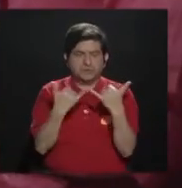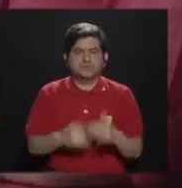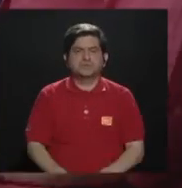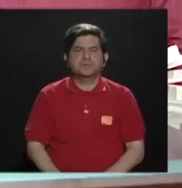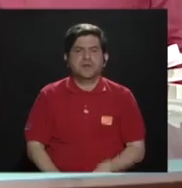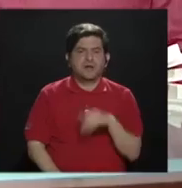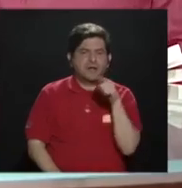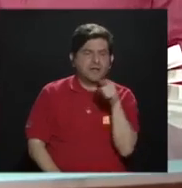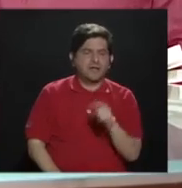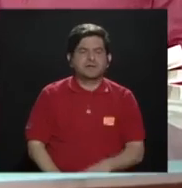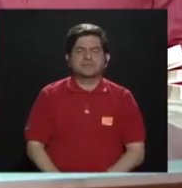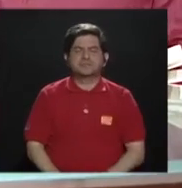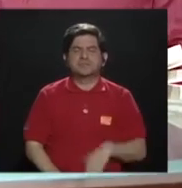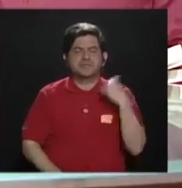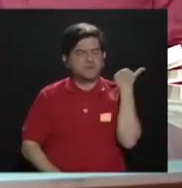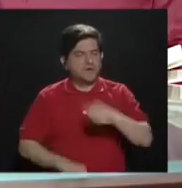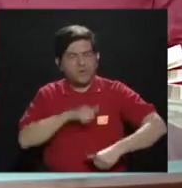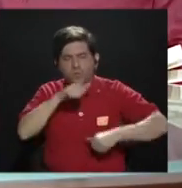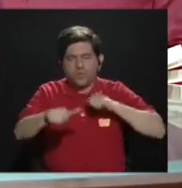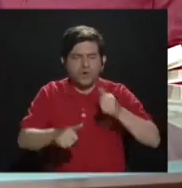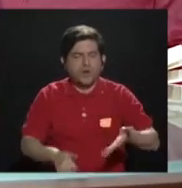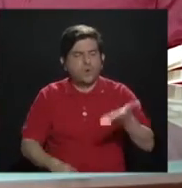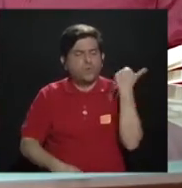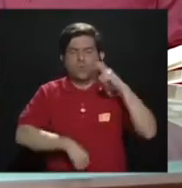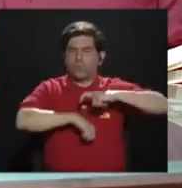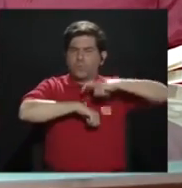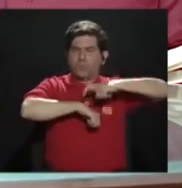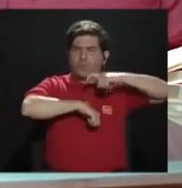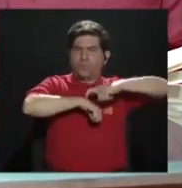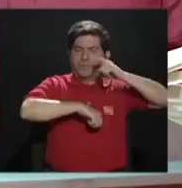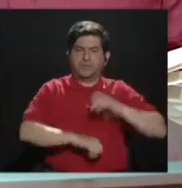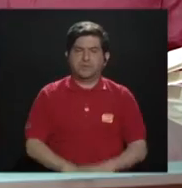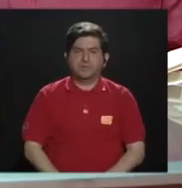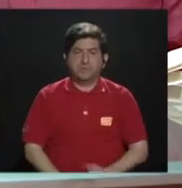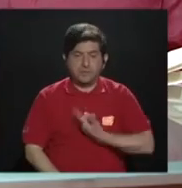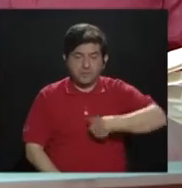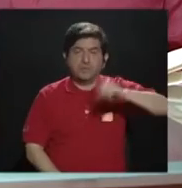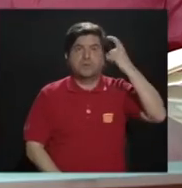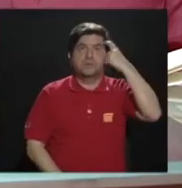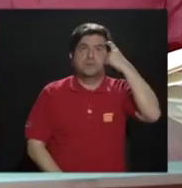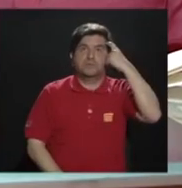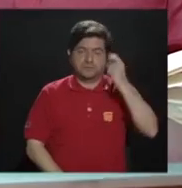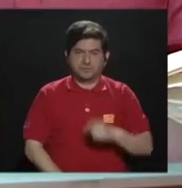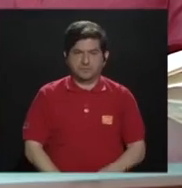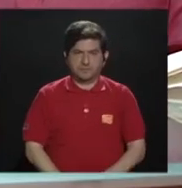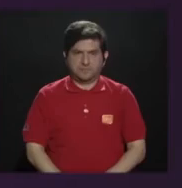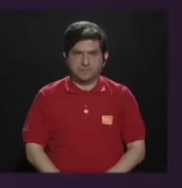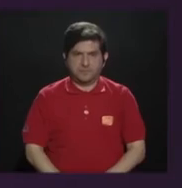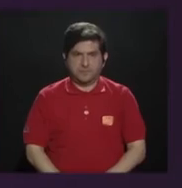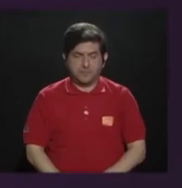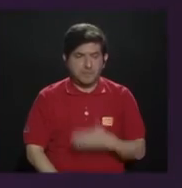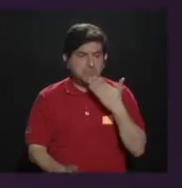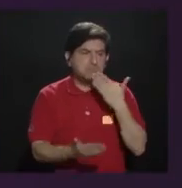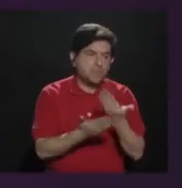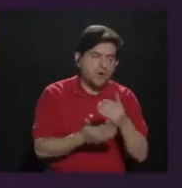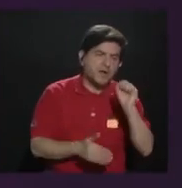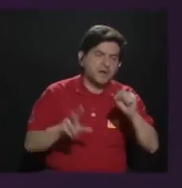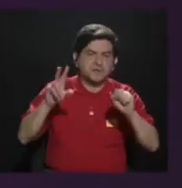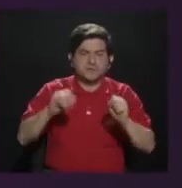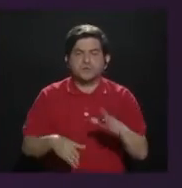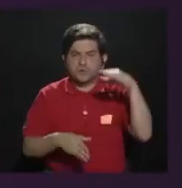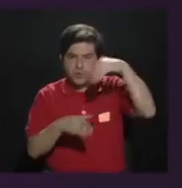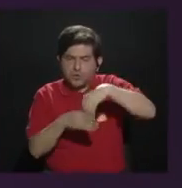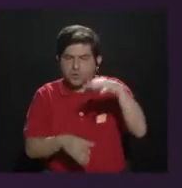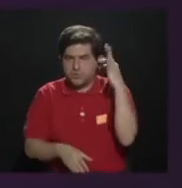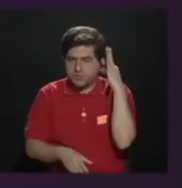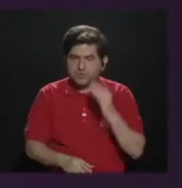trayendo como bandera desde hace muchísimo tiempo. Entonces, si tenemos que pensar si ha sido buena o no la incorporación de las